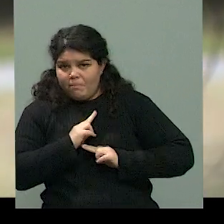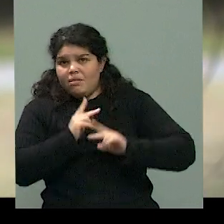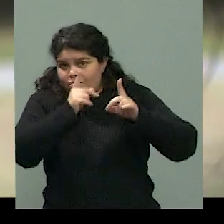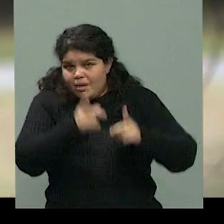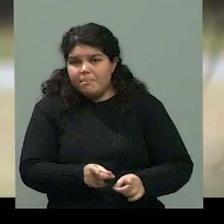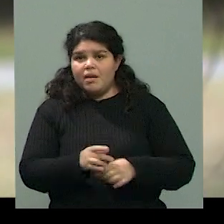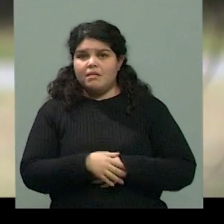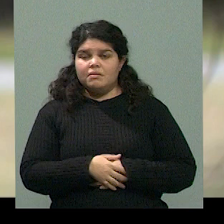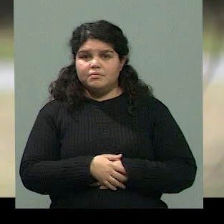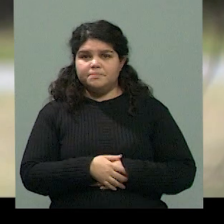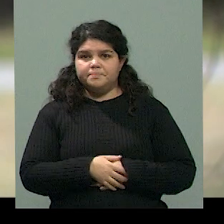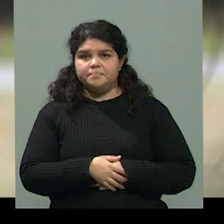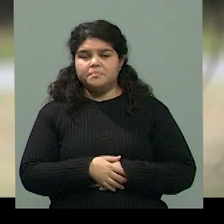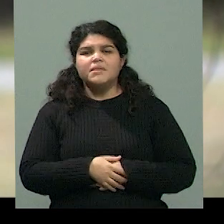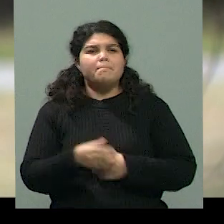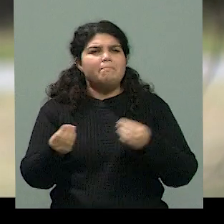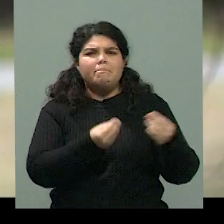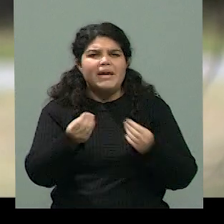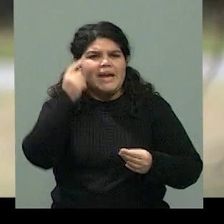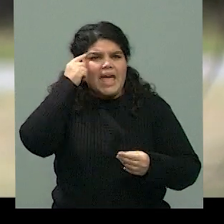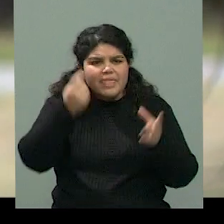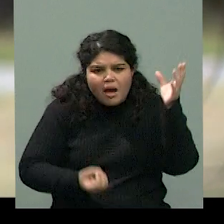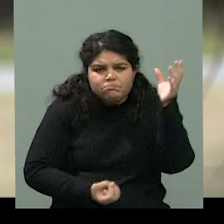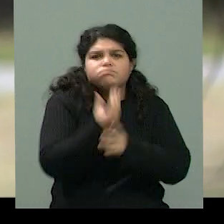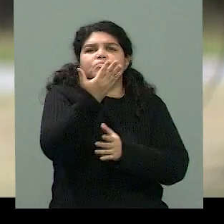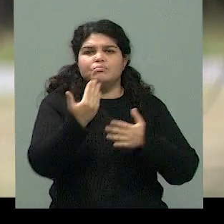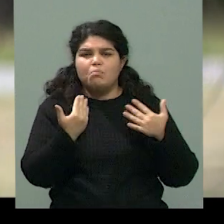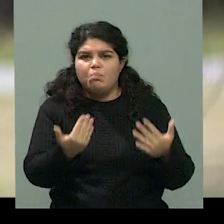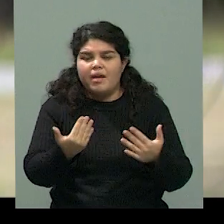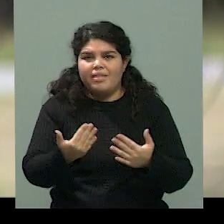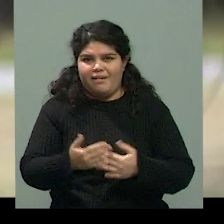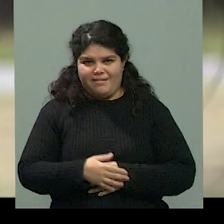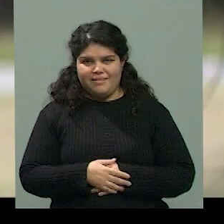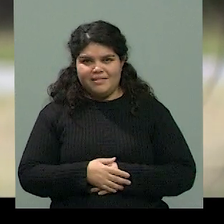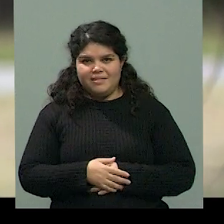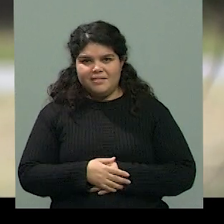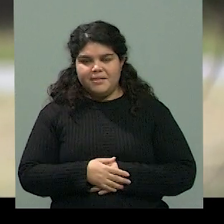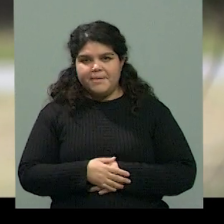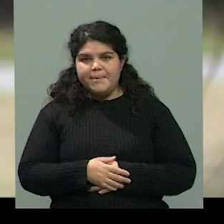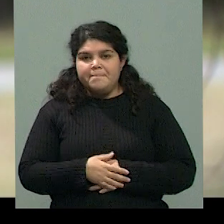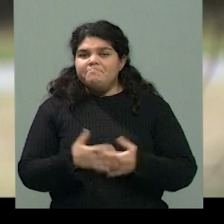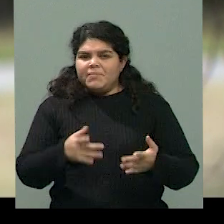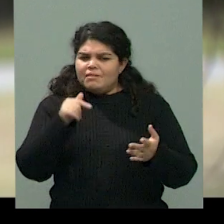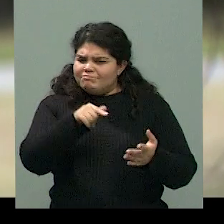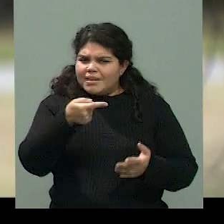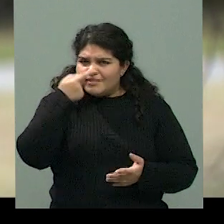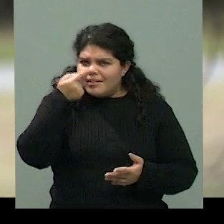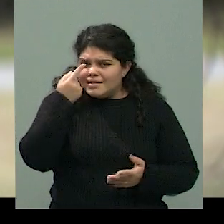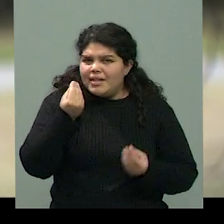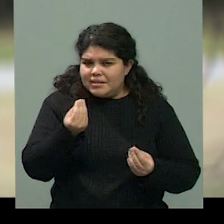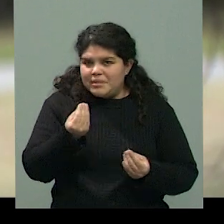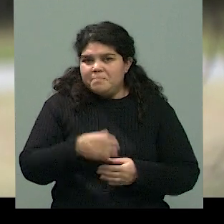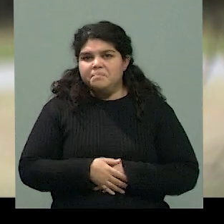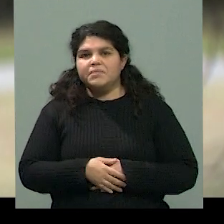la producción de ideas. También en esto está interesante nombrar que al margen de la ciencia